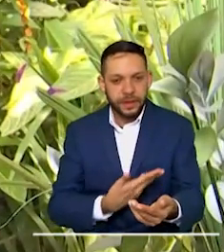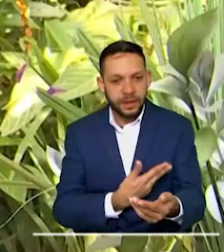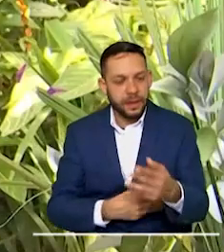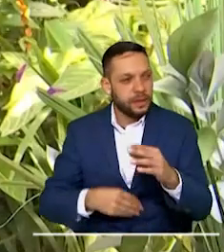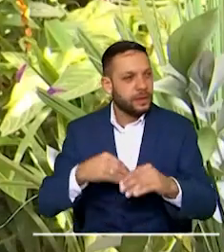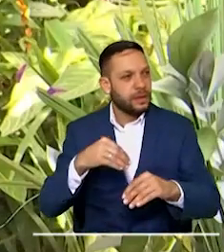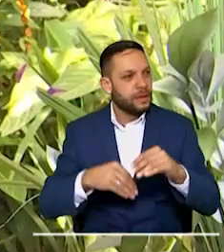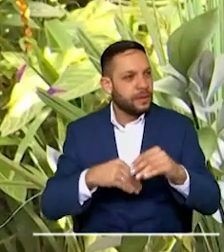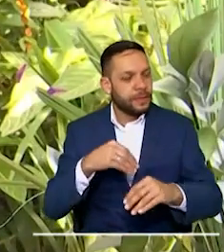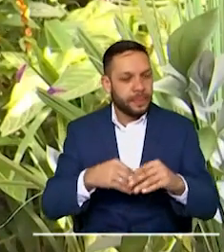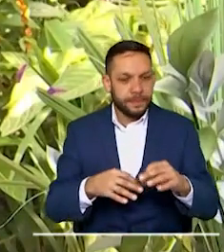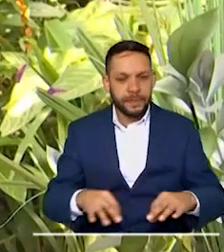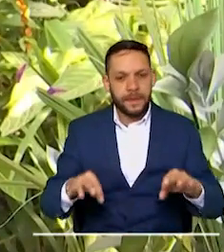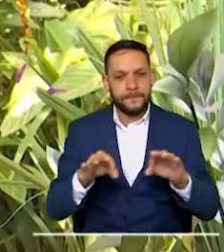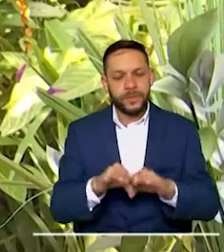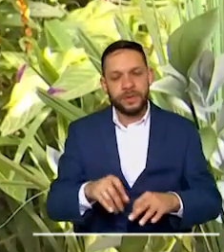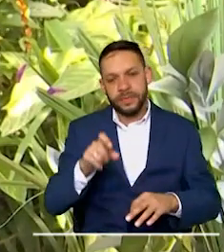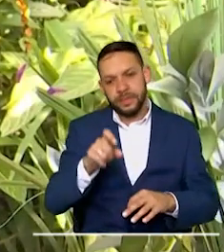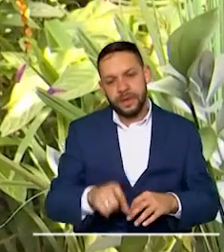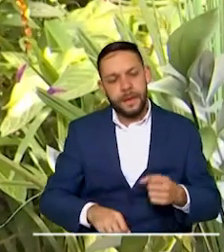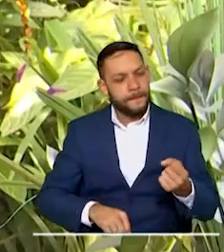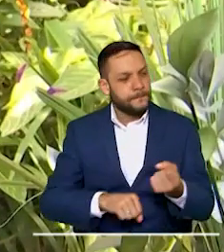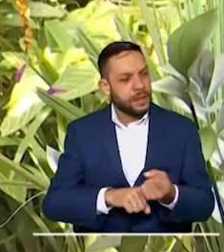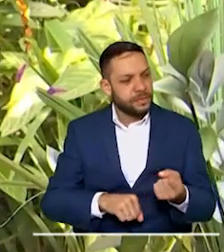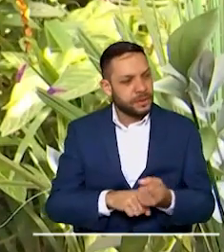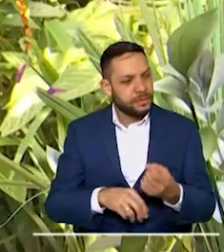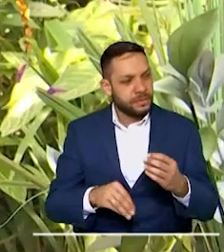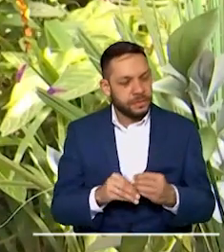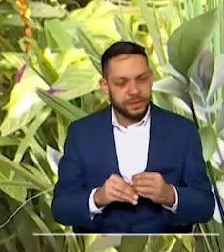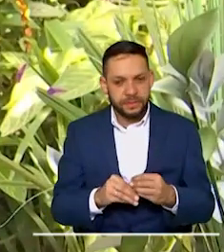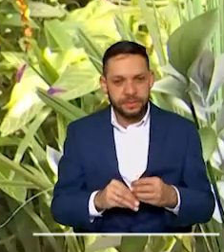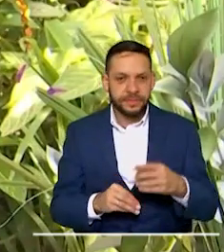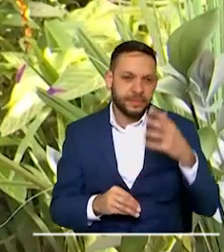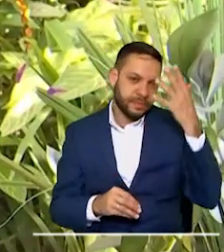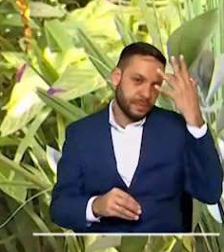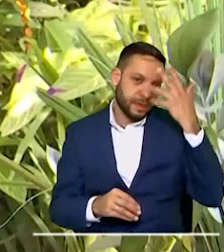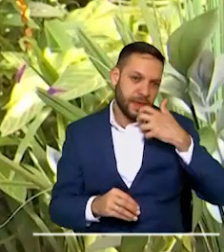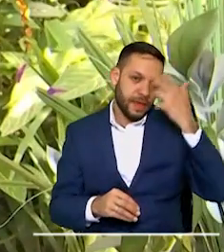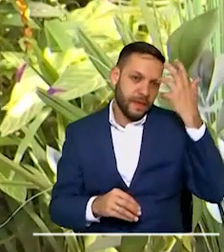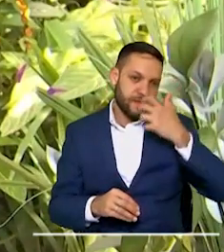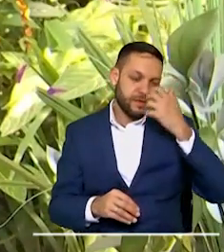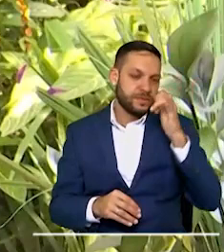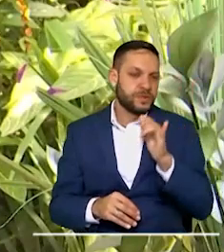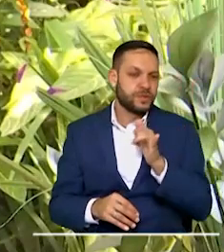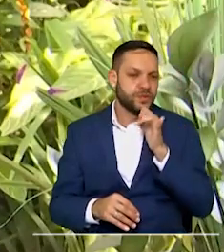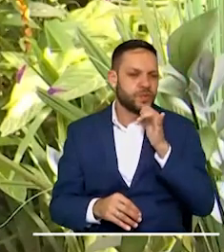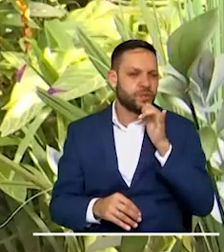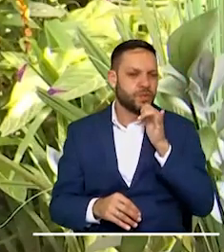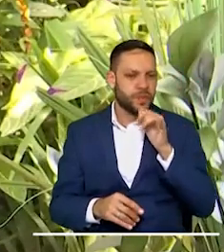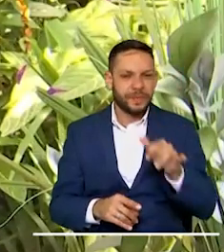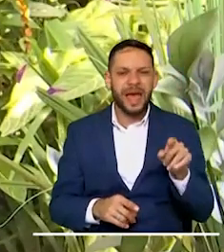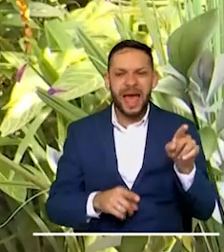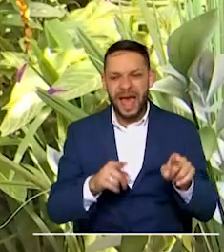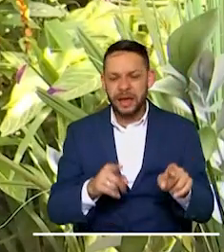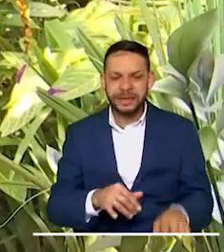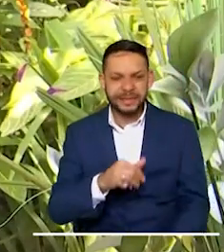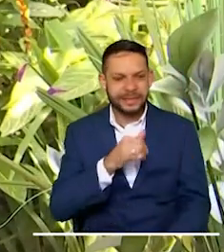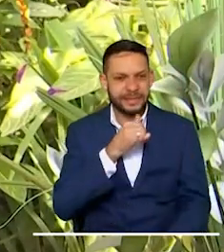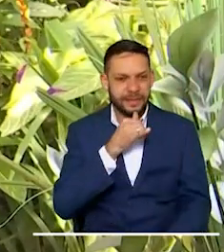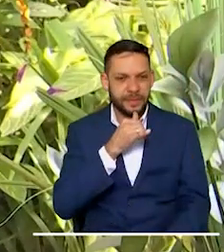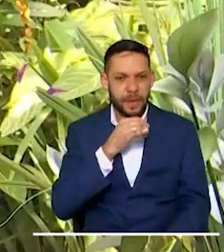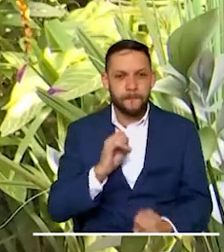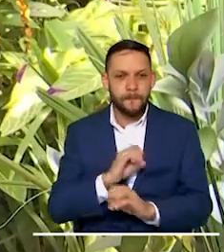Entonces esto es muy importante. Igualmente la recolección de la muestra de orina es supremamente importante porque el paciente lo que hace es